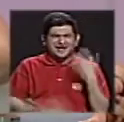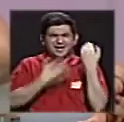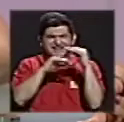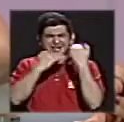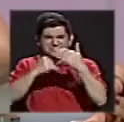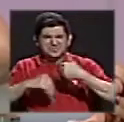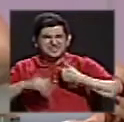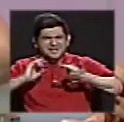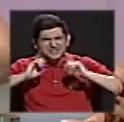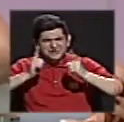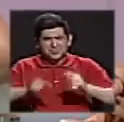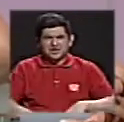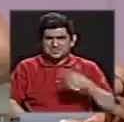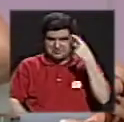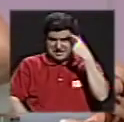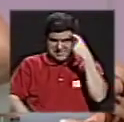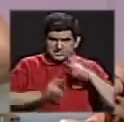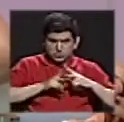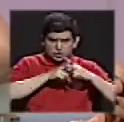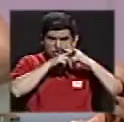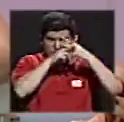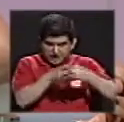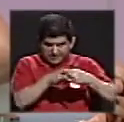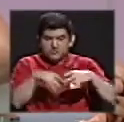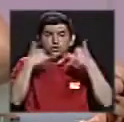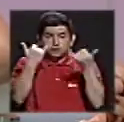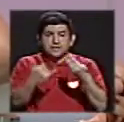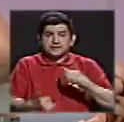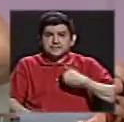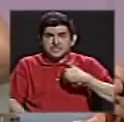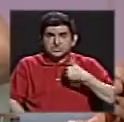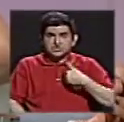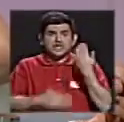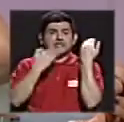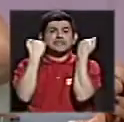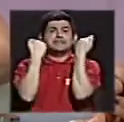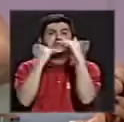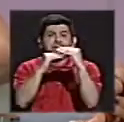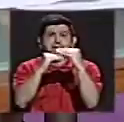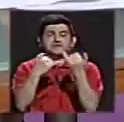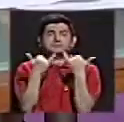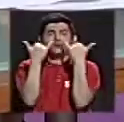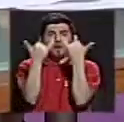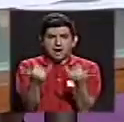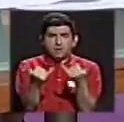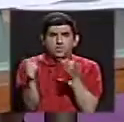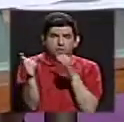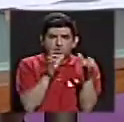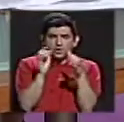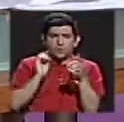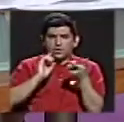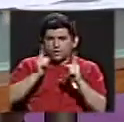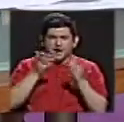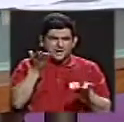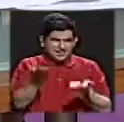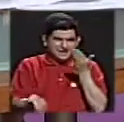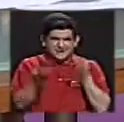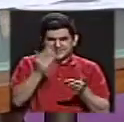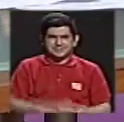limitaciones tienen para el crédito? Y una vez que tienen eso, ¿qué limitaciones tienen para la comercialización? Que es un